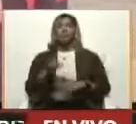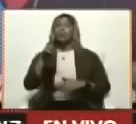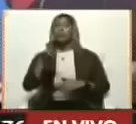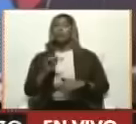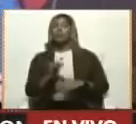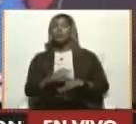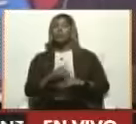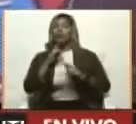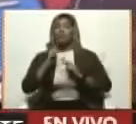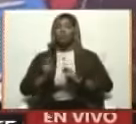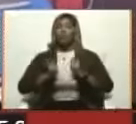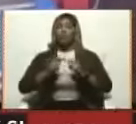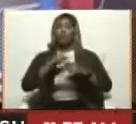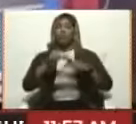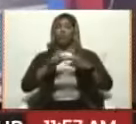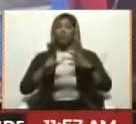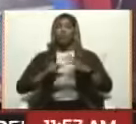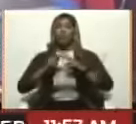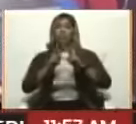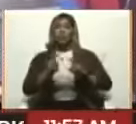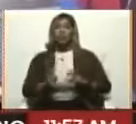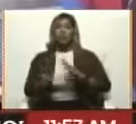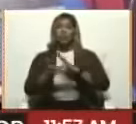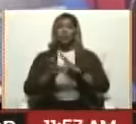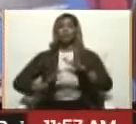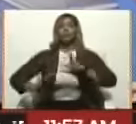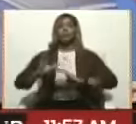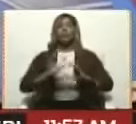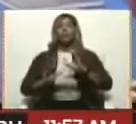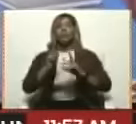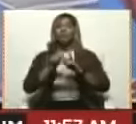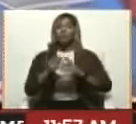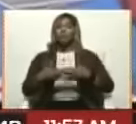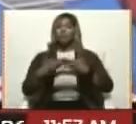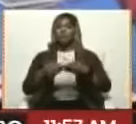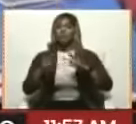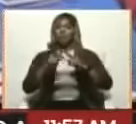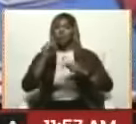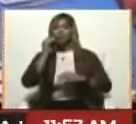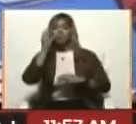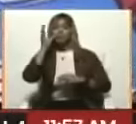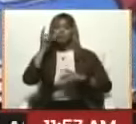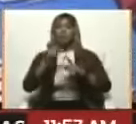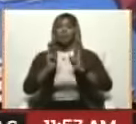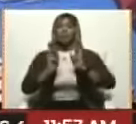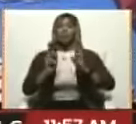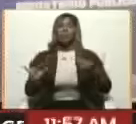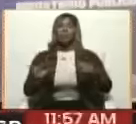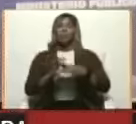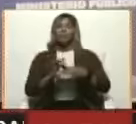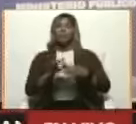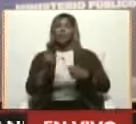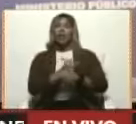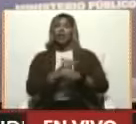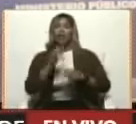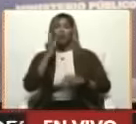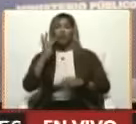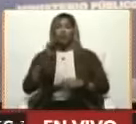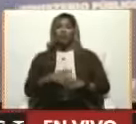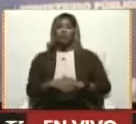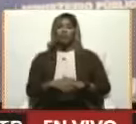Igualmente, promueve líneas de investigación técnico-científicas para aportar al conocimiento en temas vinculados al trabajo